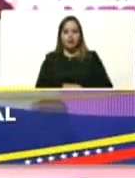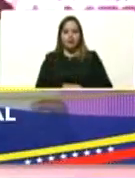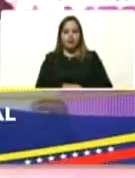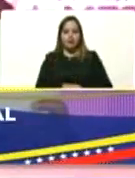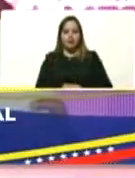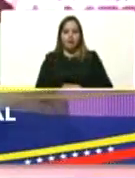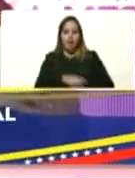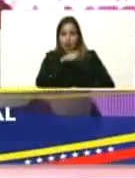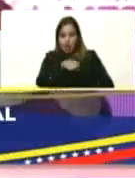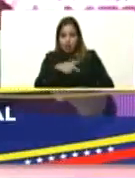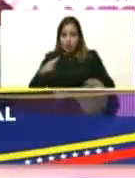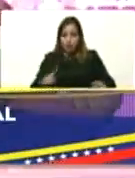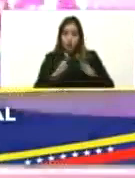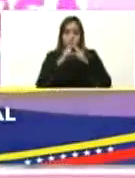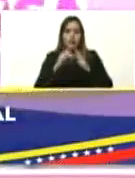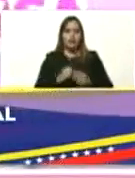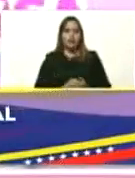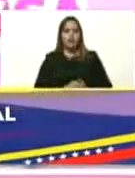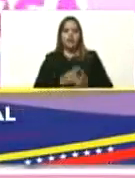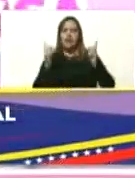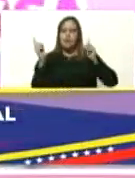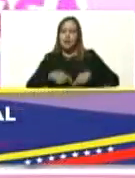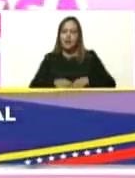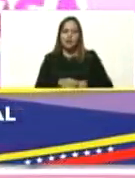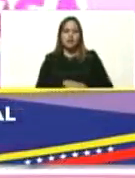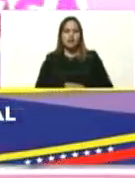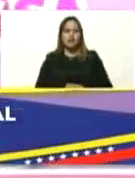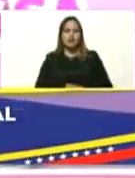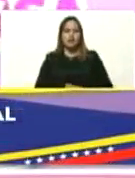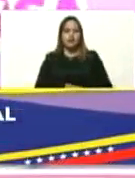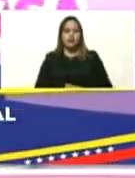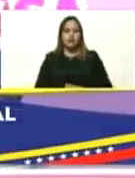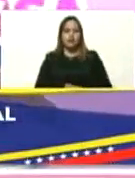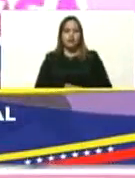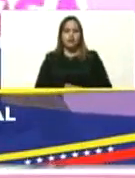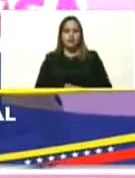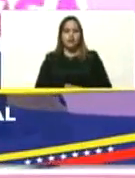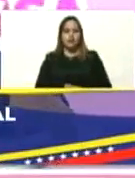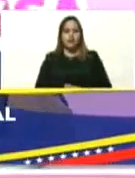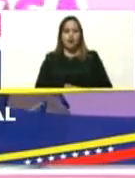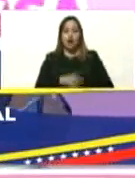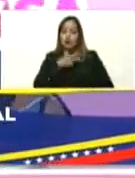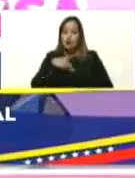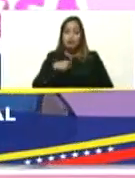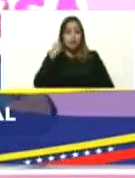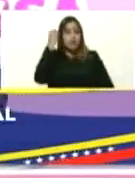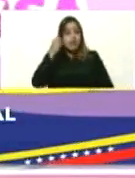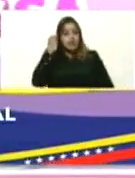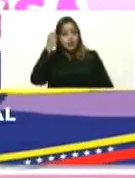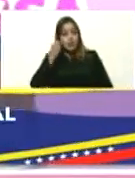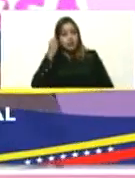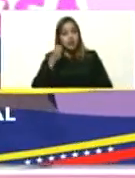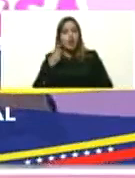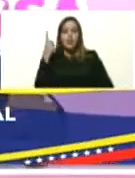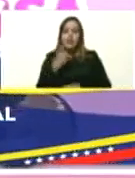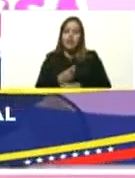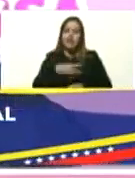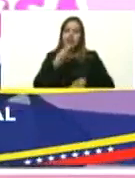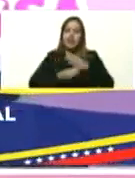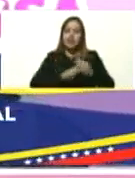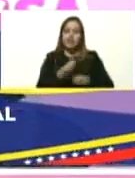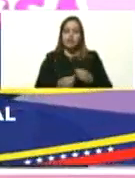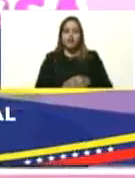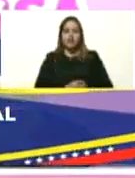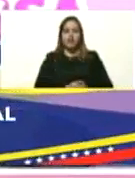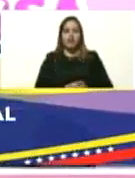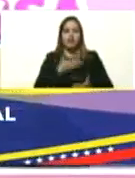Ahí va a encontrar, además, lo que nosotras hemos considerado debe convertirse